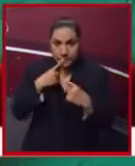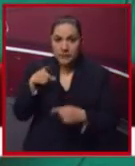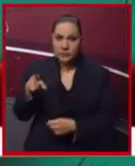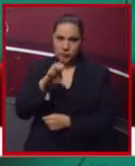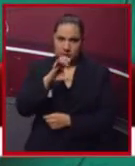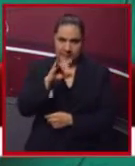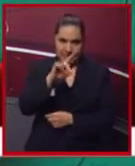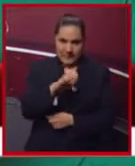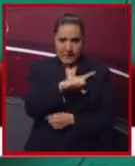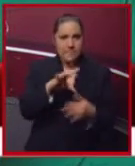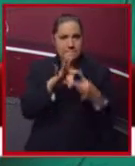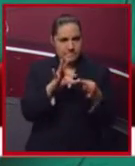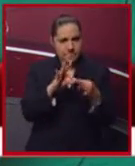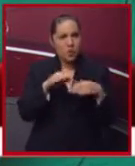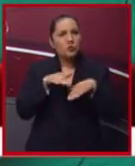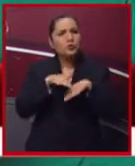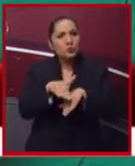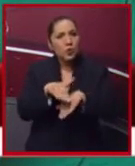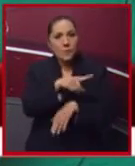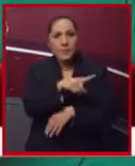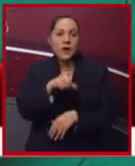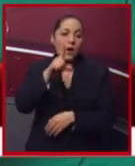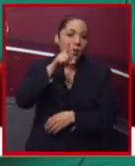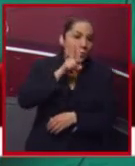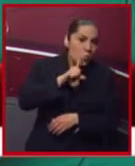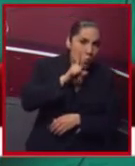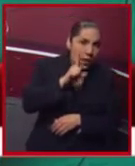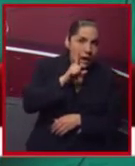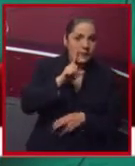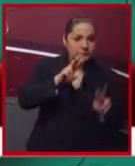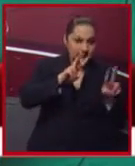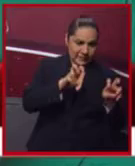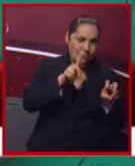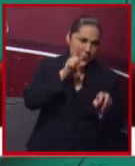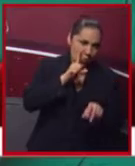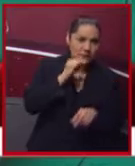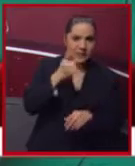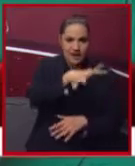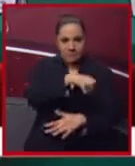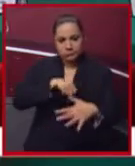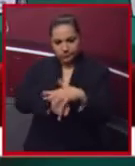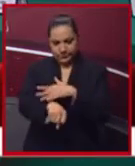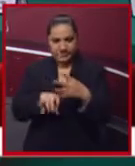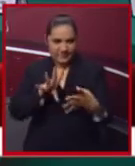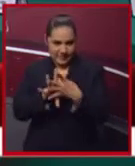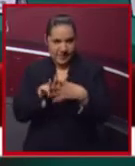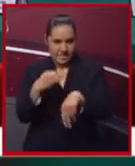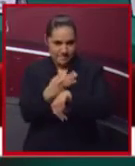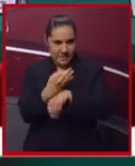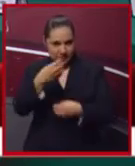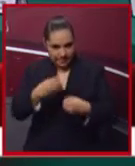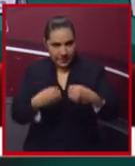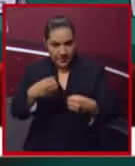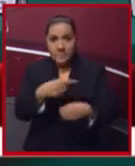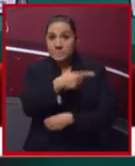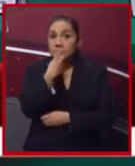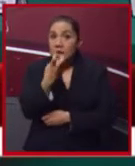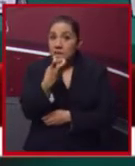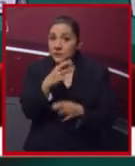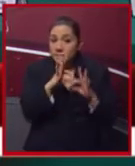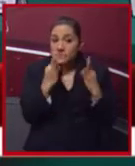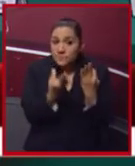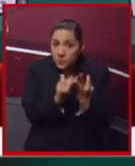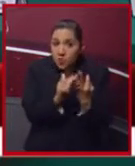La prisión preventiva oficiosa y las mujeres, espacio en el que se recordó que la prisión preventiva es una medida que sirve para encarcelar a